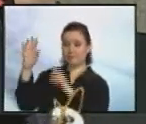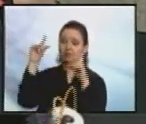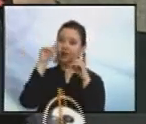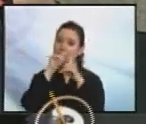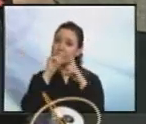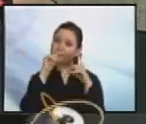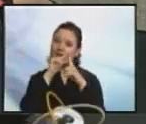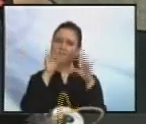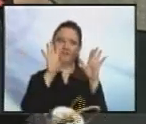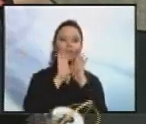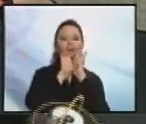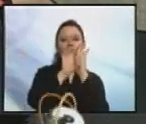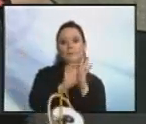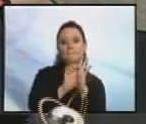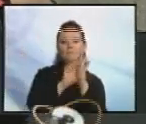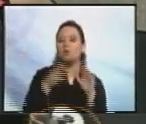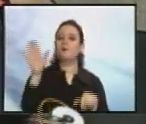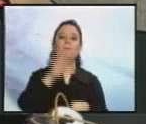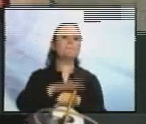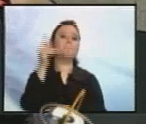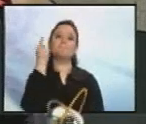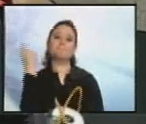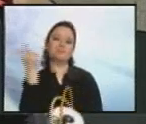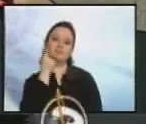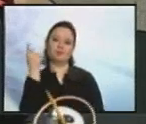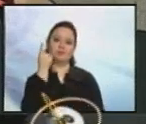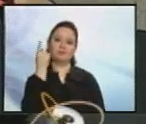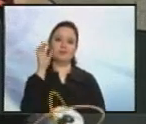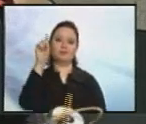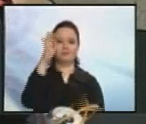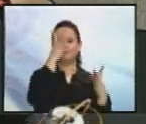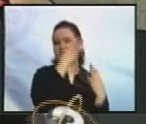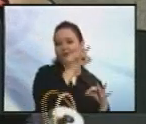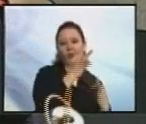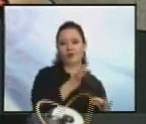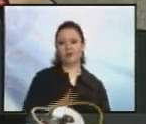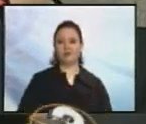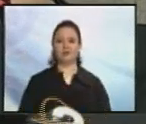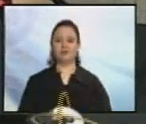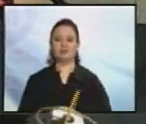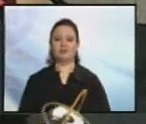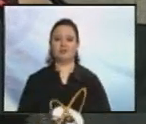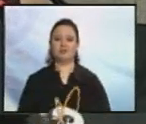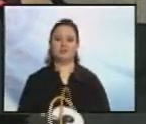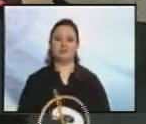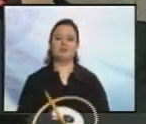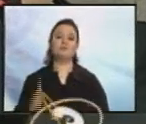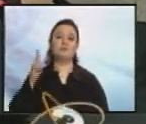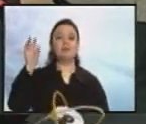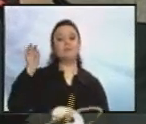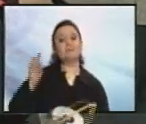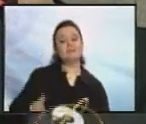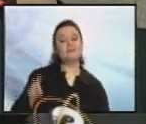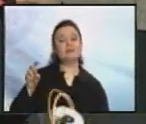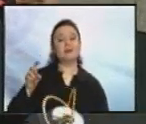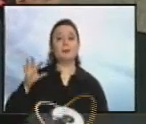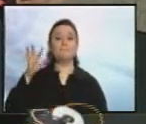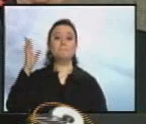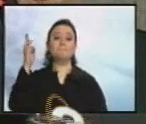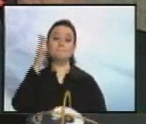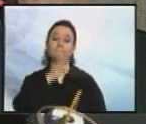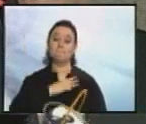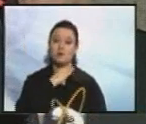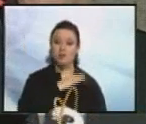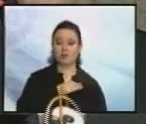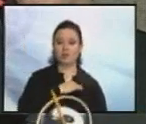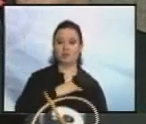y su ejemplo era más que una obligación, un deber moral. No tiene